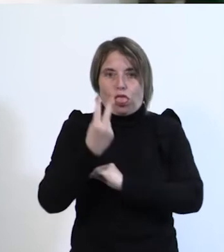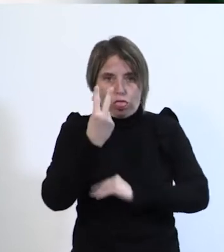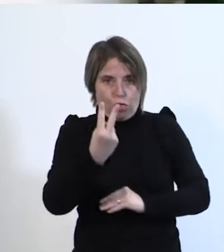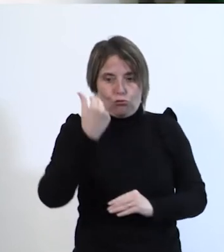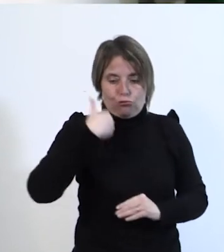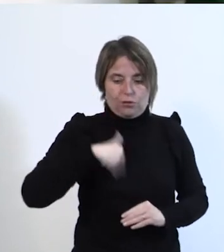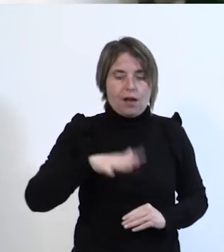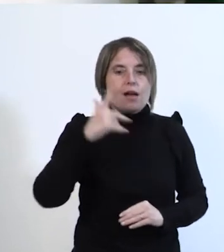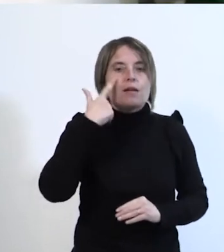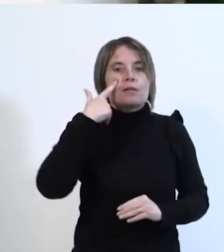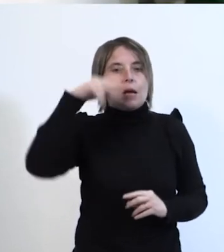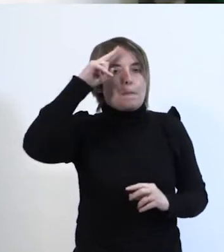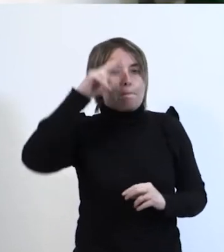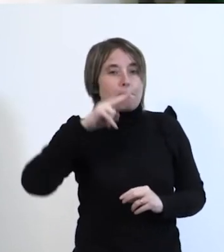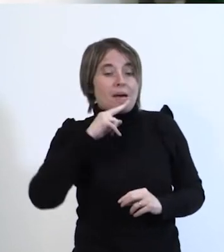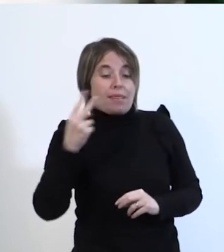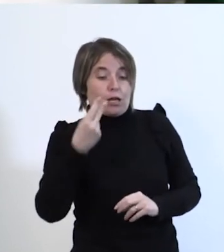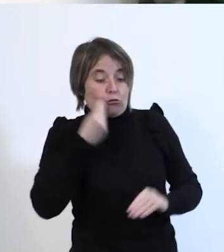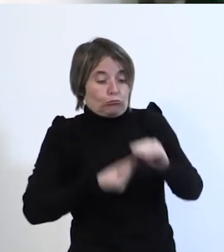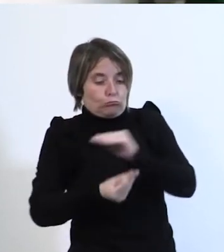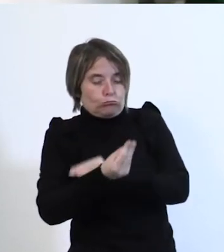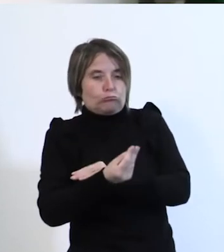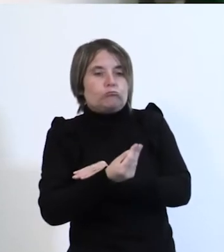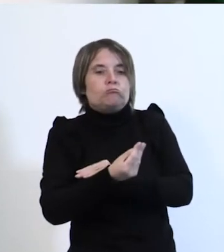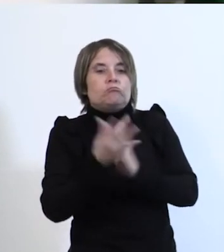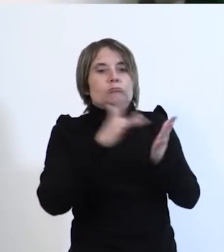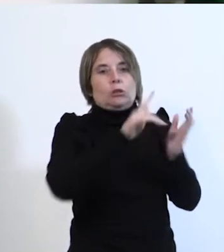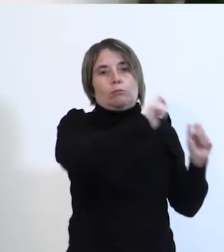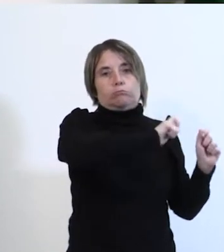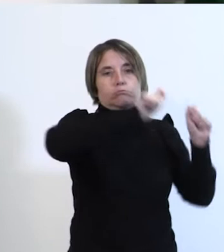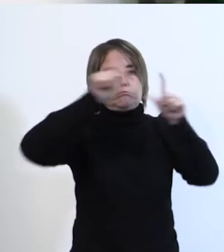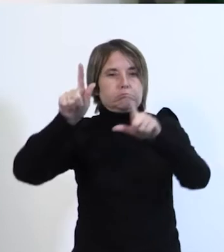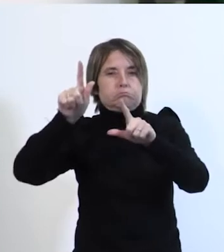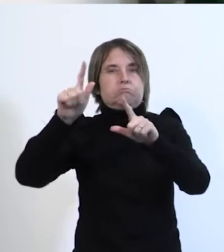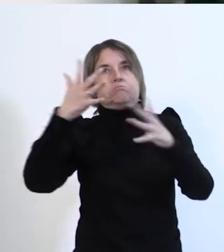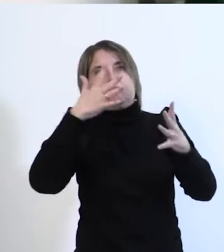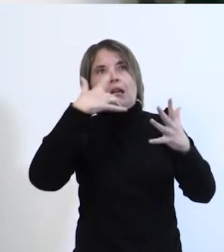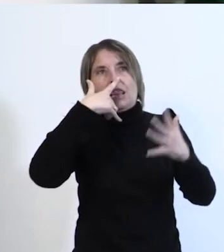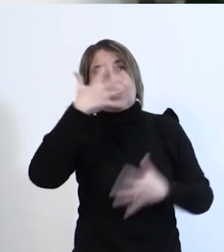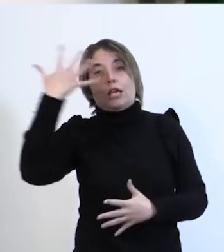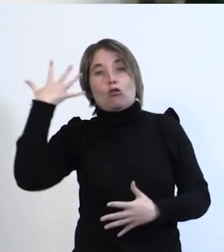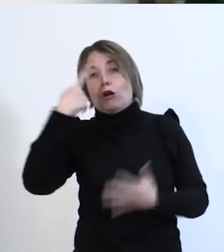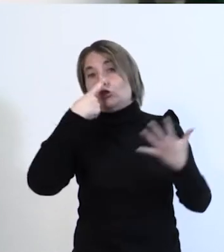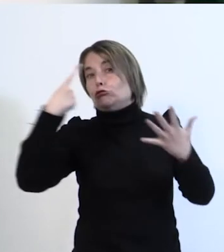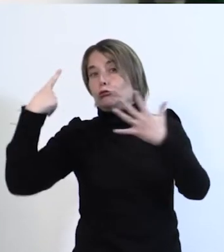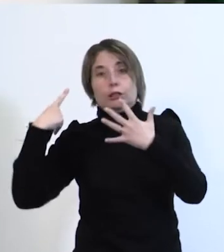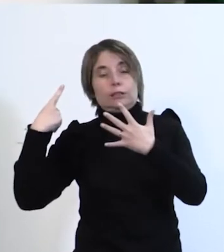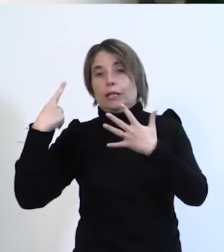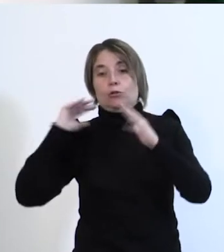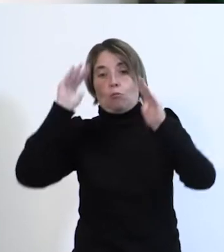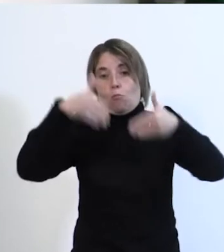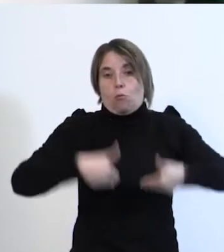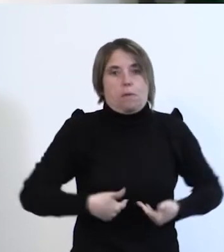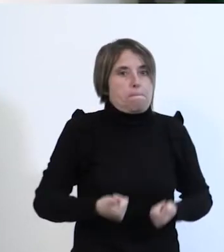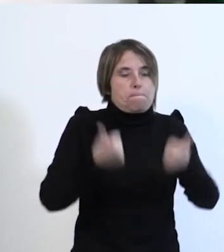hijos. El padre de estos niños había emigrado hacía como 5 o 6 años y no